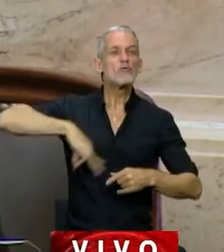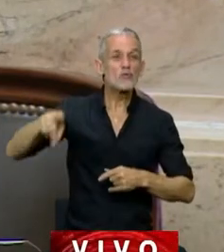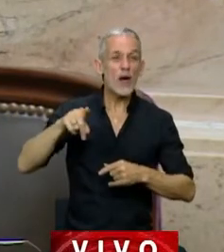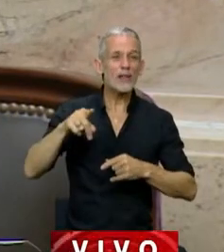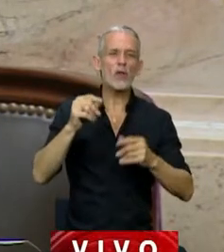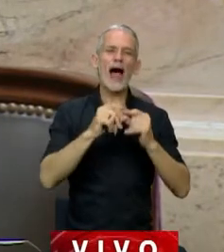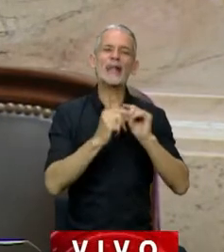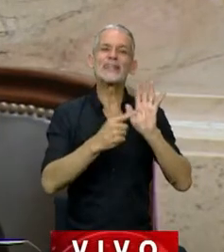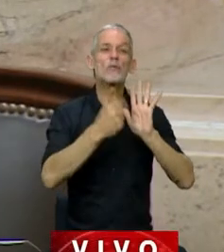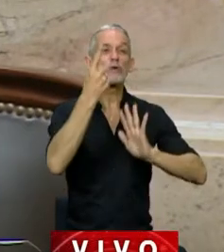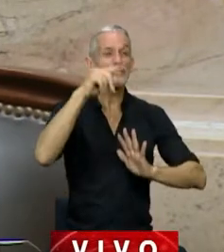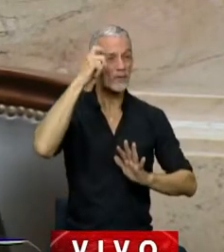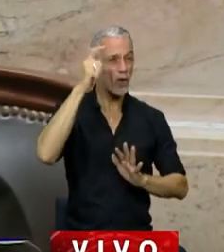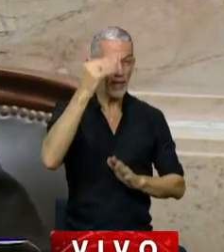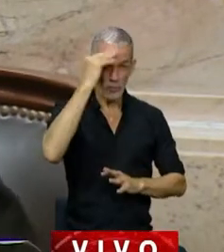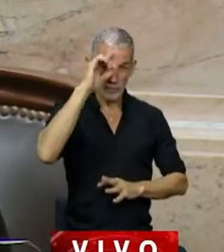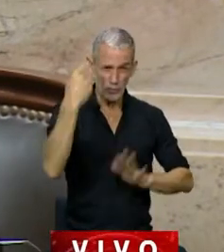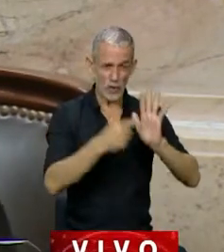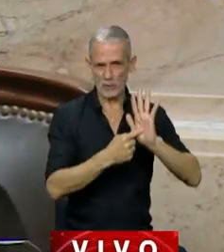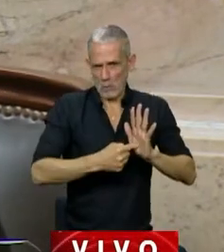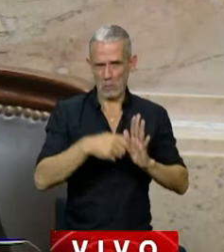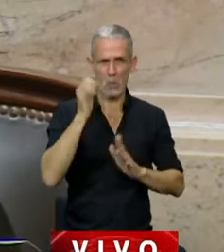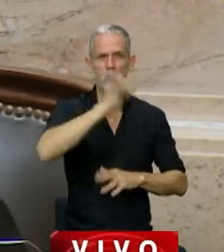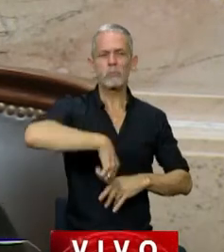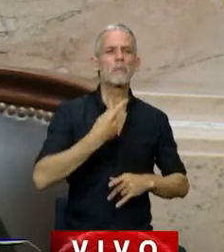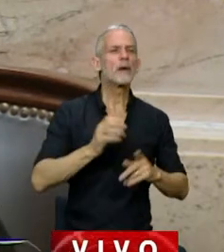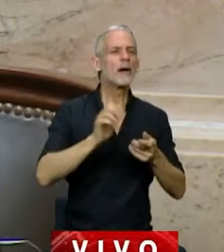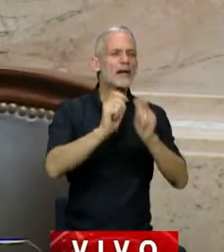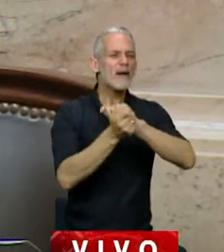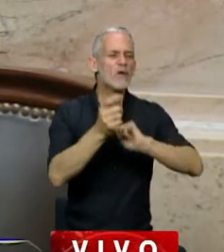del artículo 110 de la Constitución reformada en